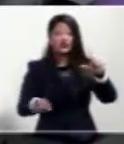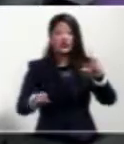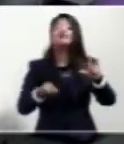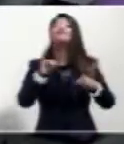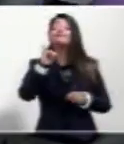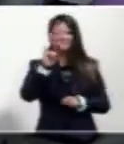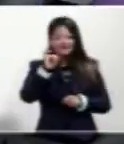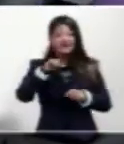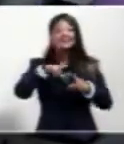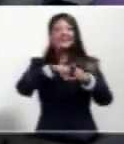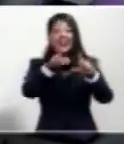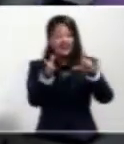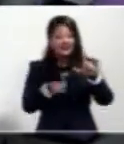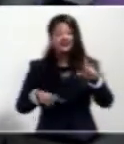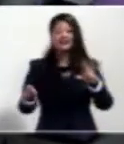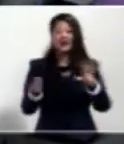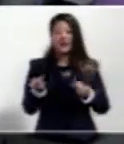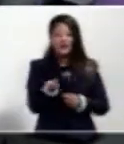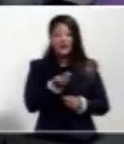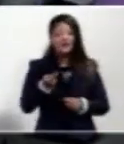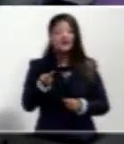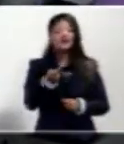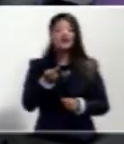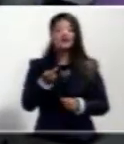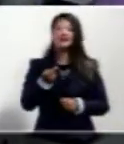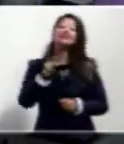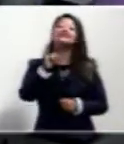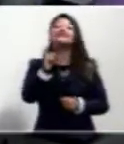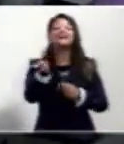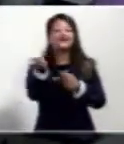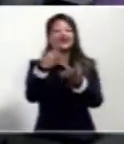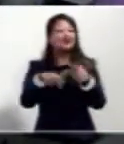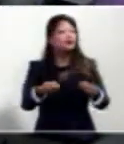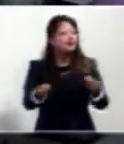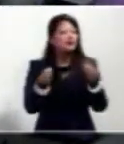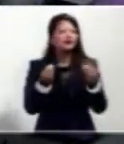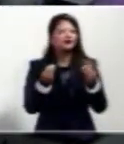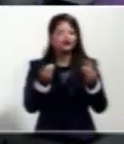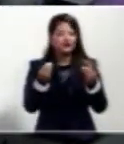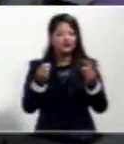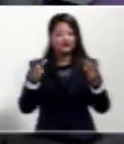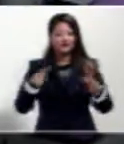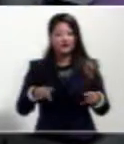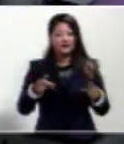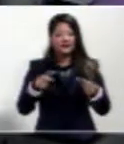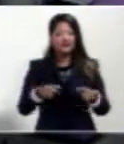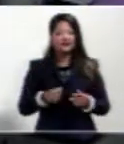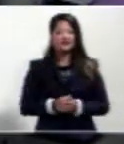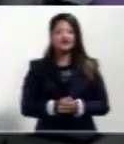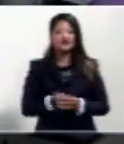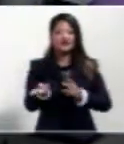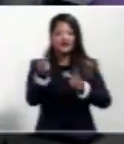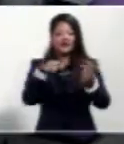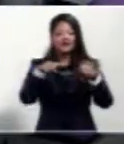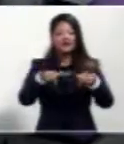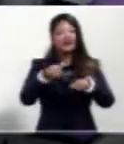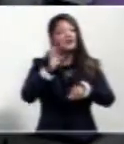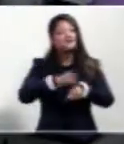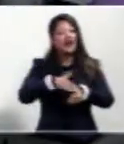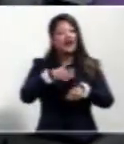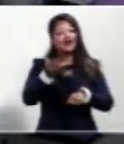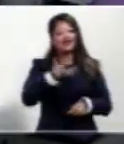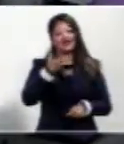¿Nacional? Sí, nacional. ¿Con este carácter? Sí, viene muchísimos productores, más los que tenemos en casa